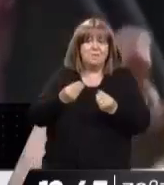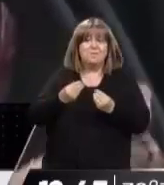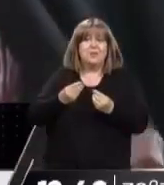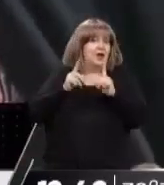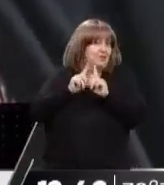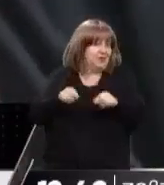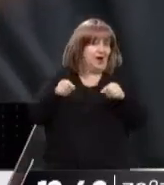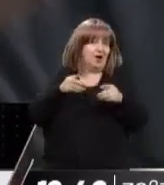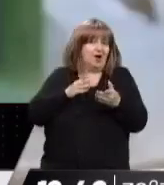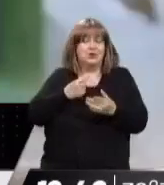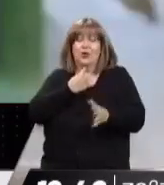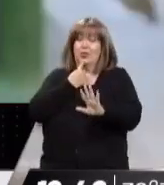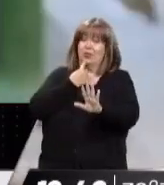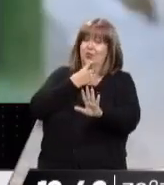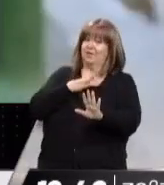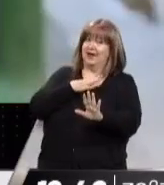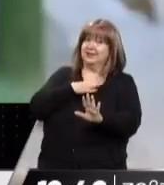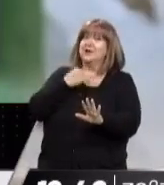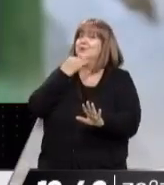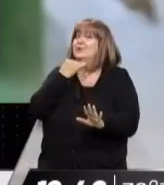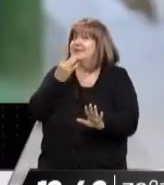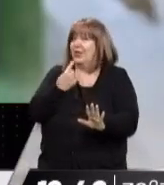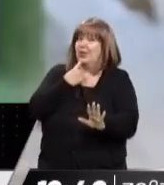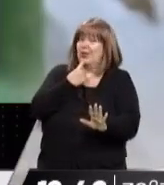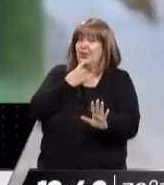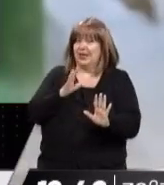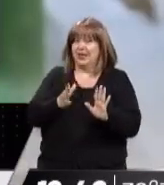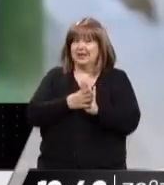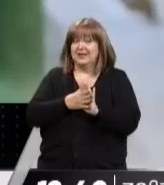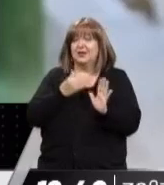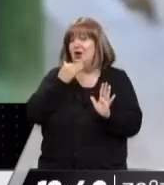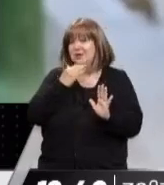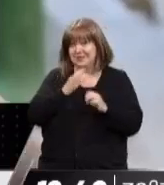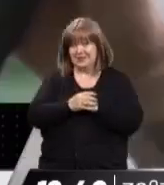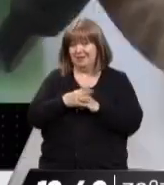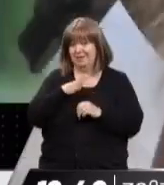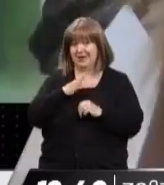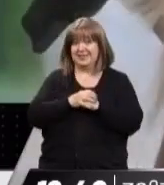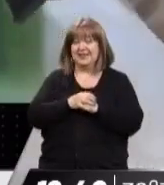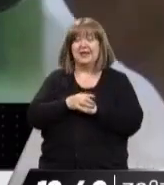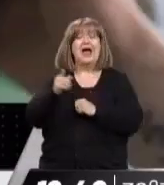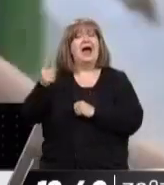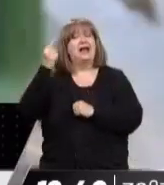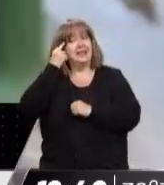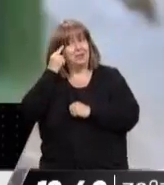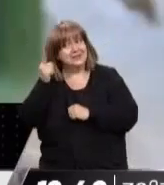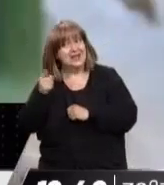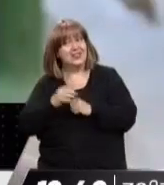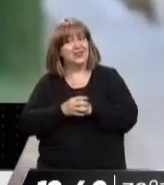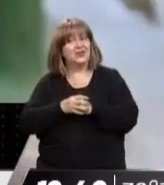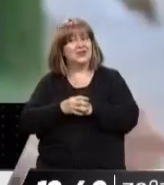terminó. Esa es una duda que no sé todavía, porque tengo proyectos personales, así que no sé todavía. ¿Lo estás pensando, digamos?